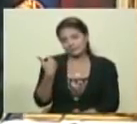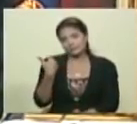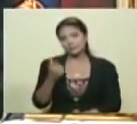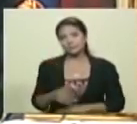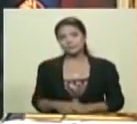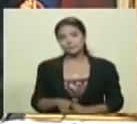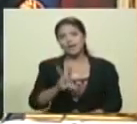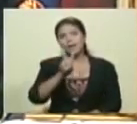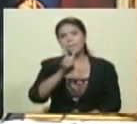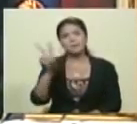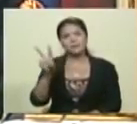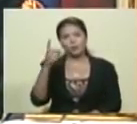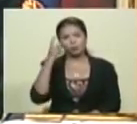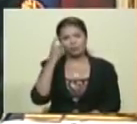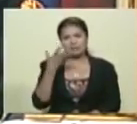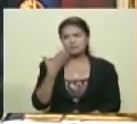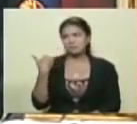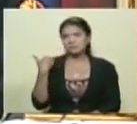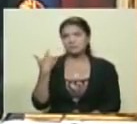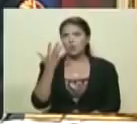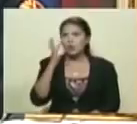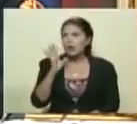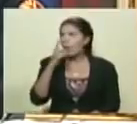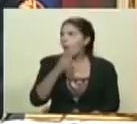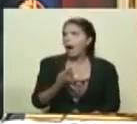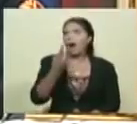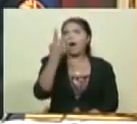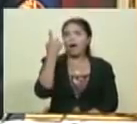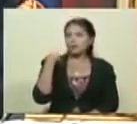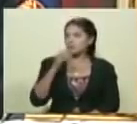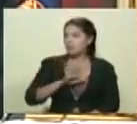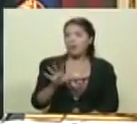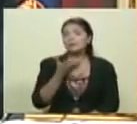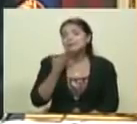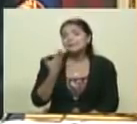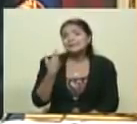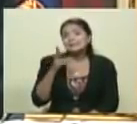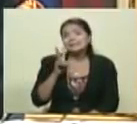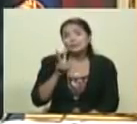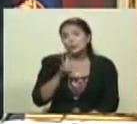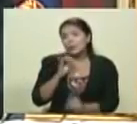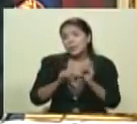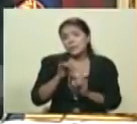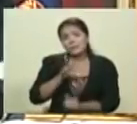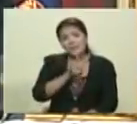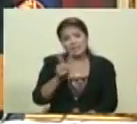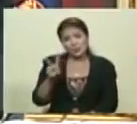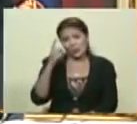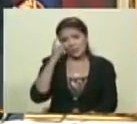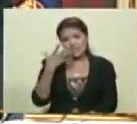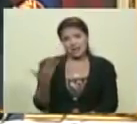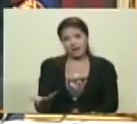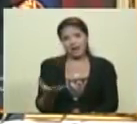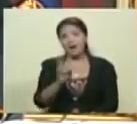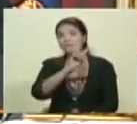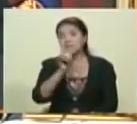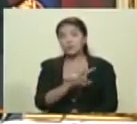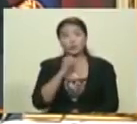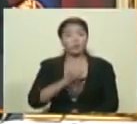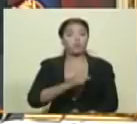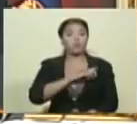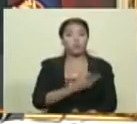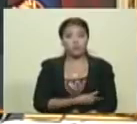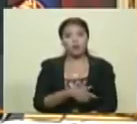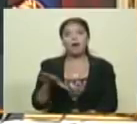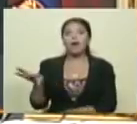hace 22 días apenas, parece que hubiera pasado un año ya. 22 días apenas que se eligió la constituyente. La Venezuela heroica eligió